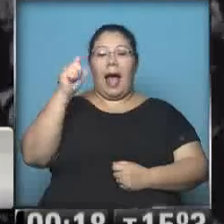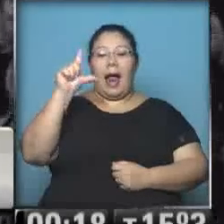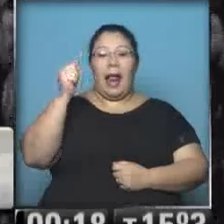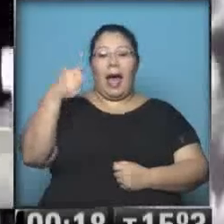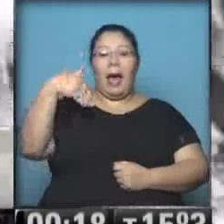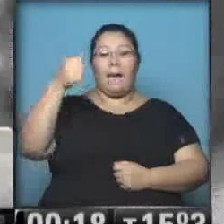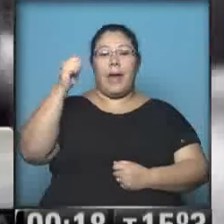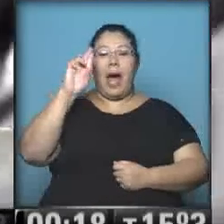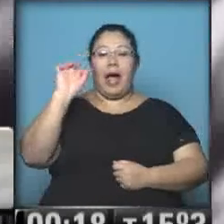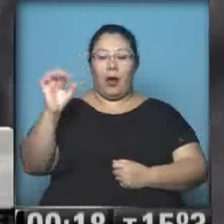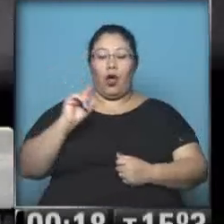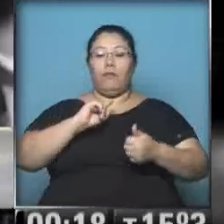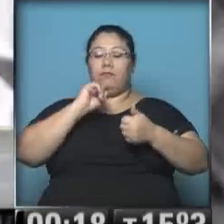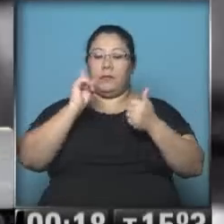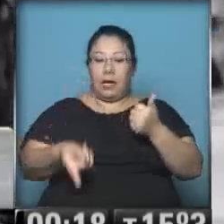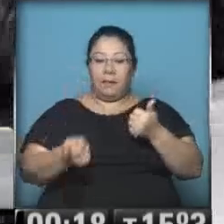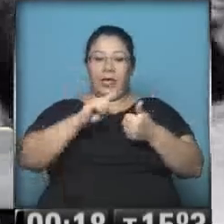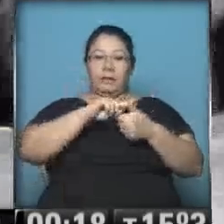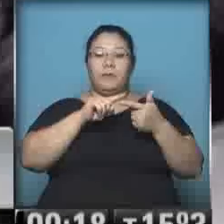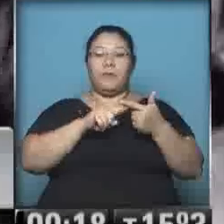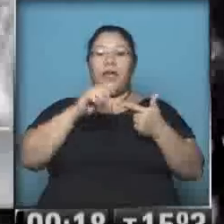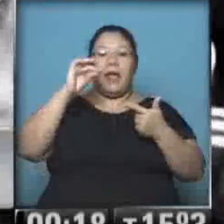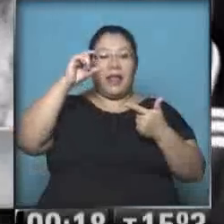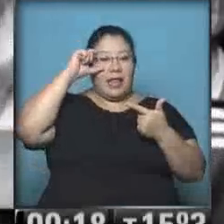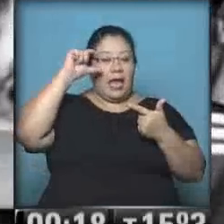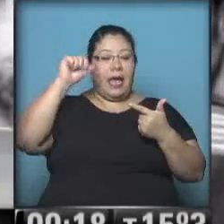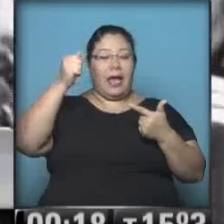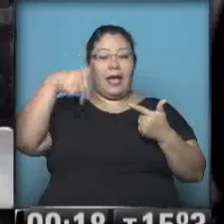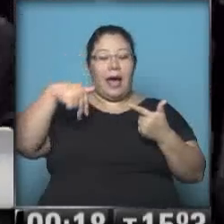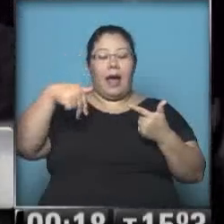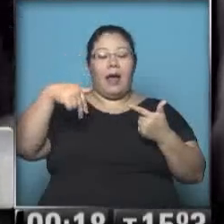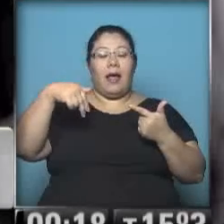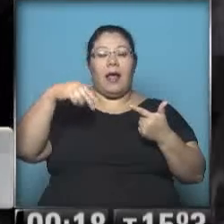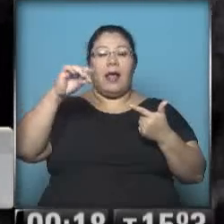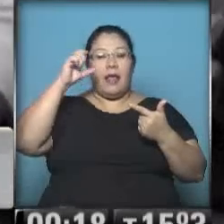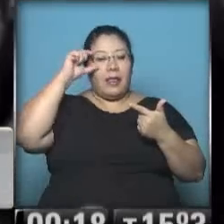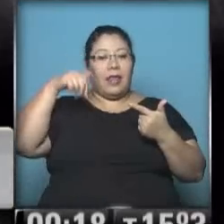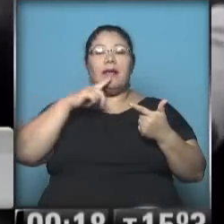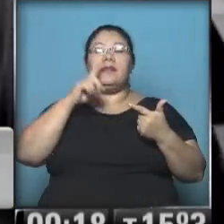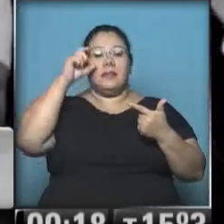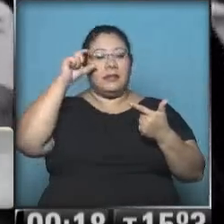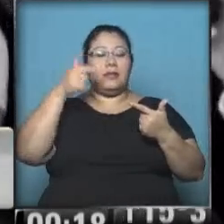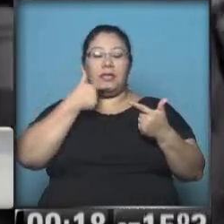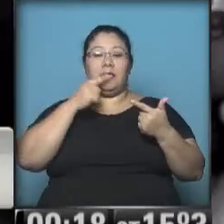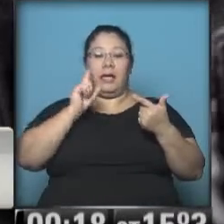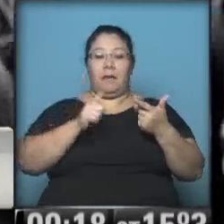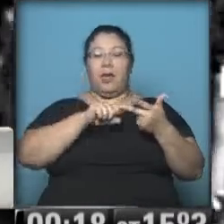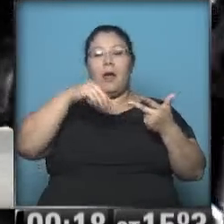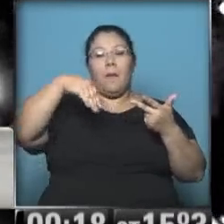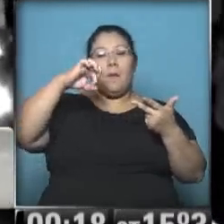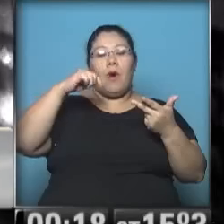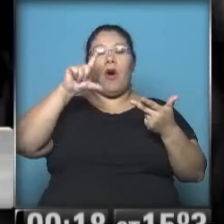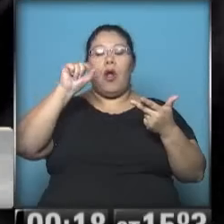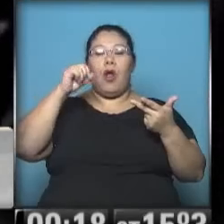estar participando son, como novedad, Los Decadentes, van a estar Los Babasónicos también, Molotov, Sky y Los Fakires, Ilia